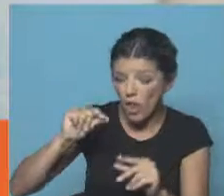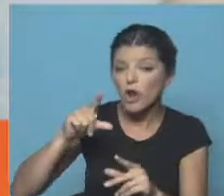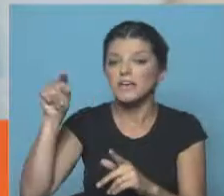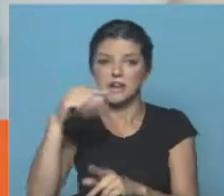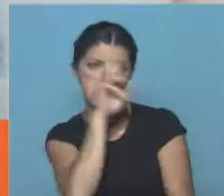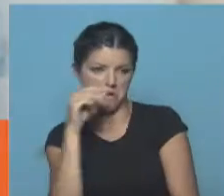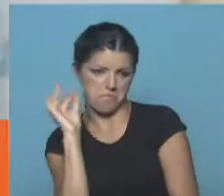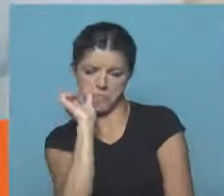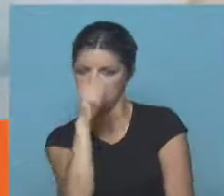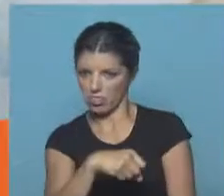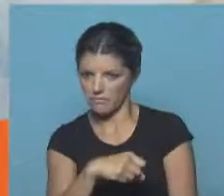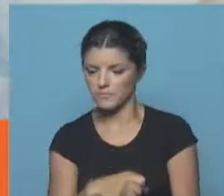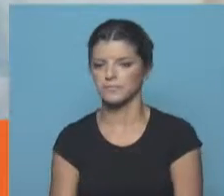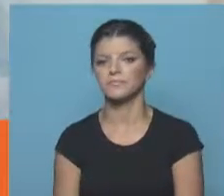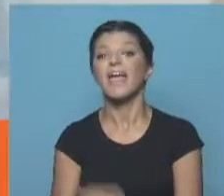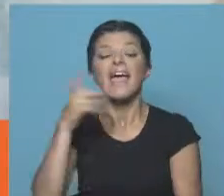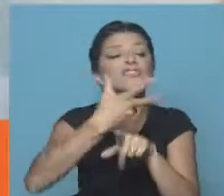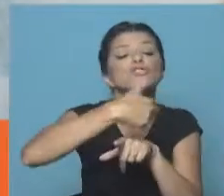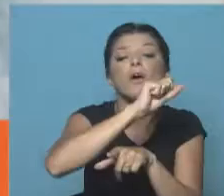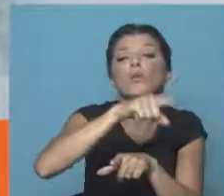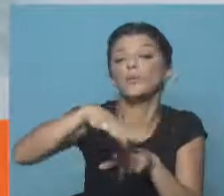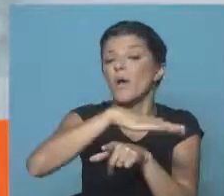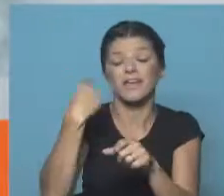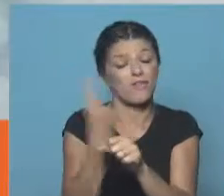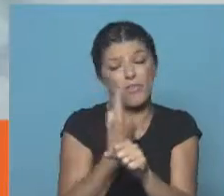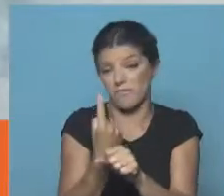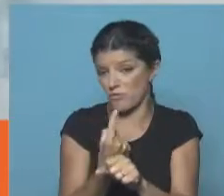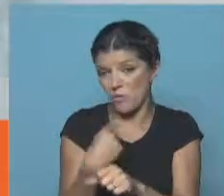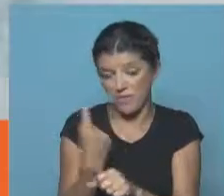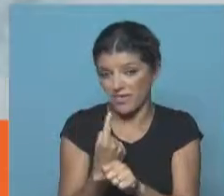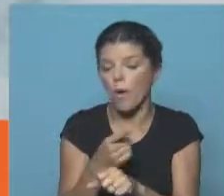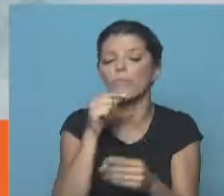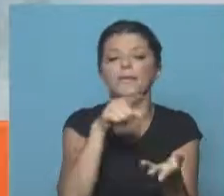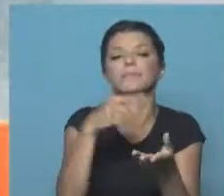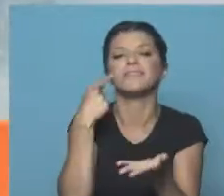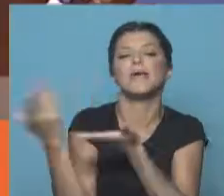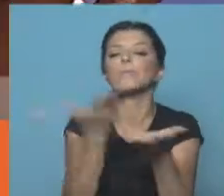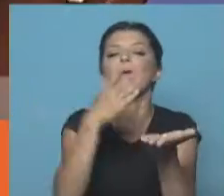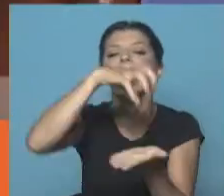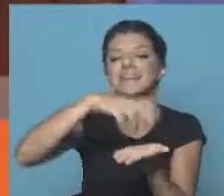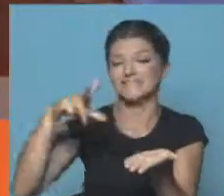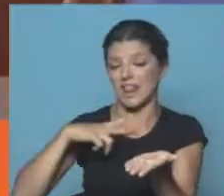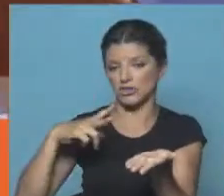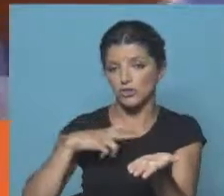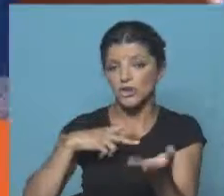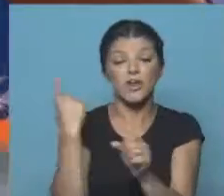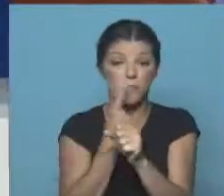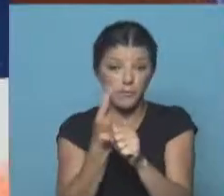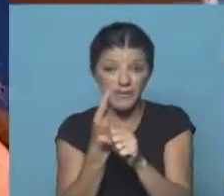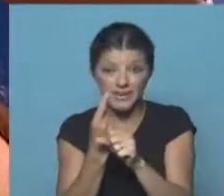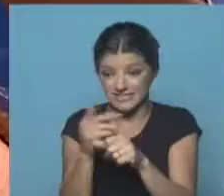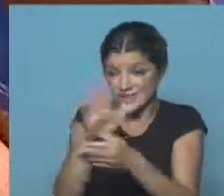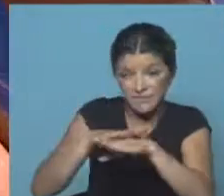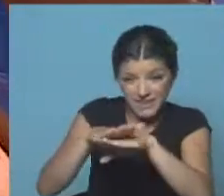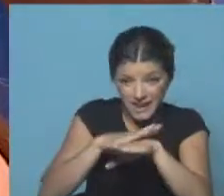remera. Lo derivaron al lugar donde no tenía que ir a derivación porque lo recibió un sanatorio que no estaba preparado para un herido de bala porque iban